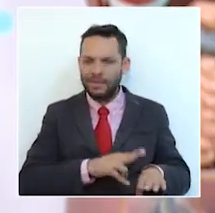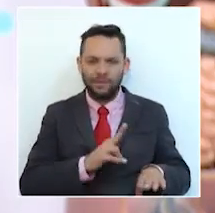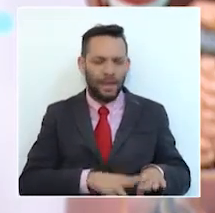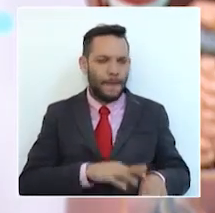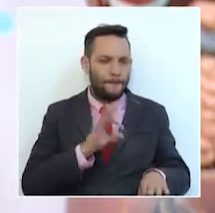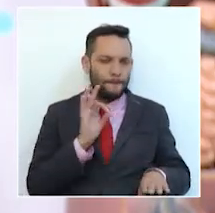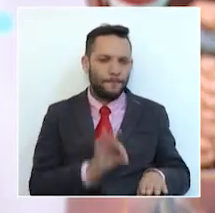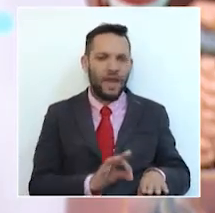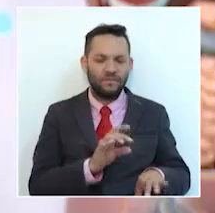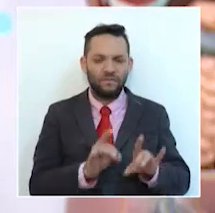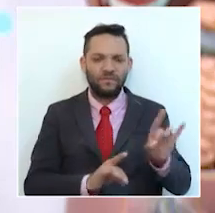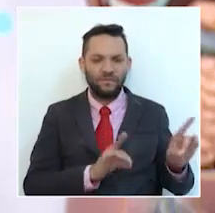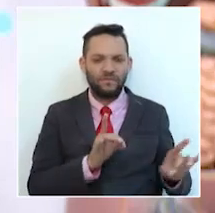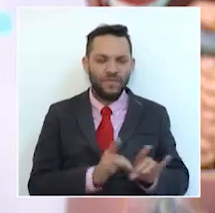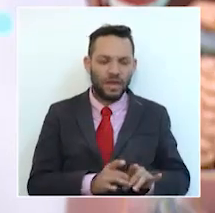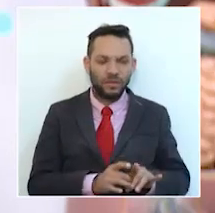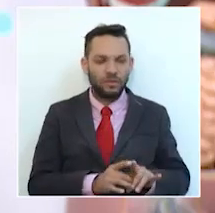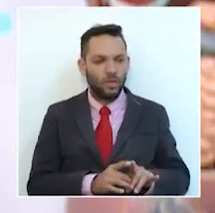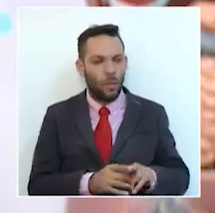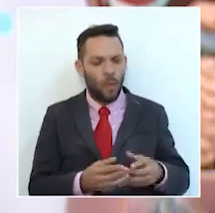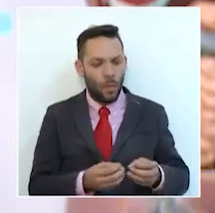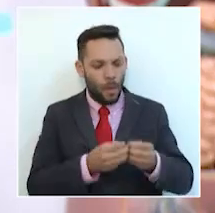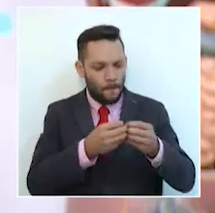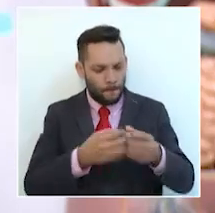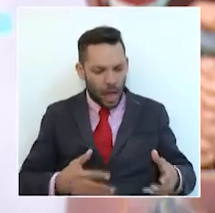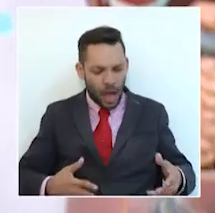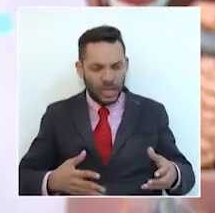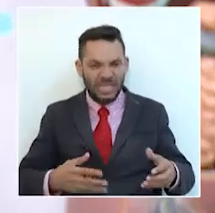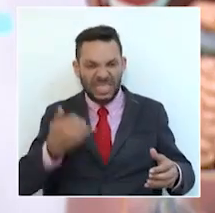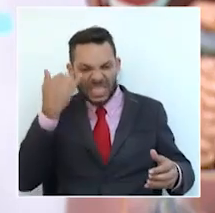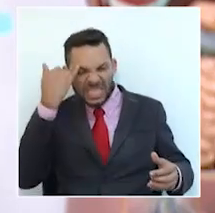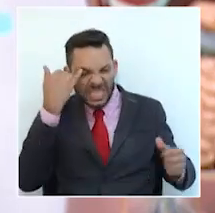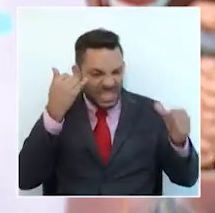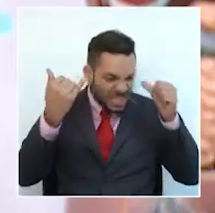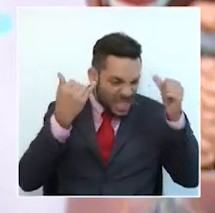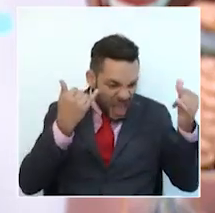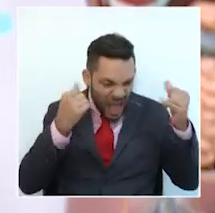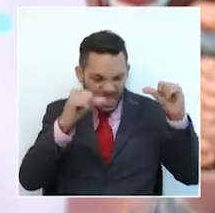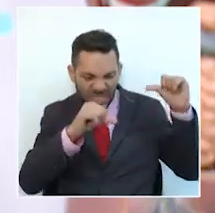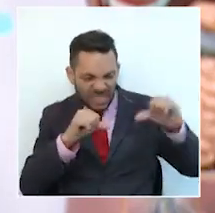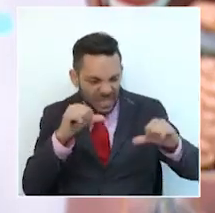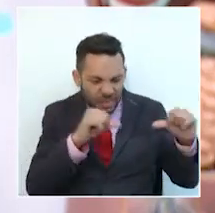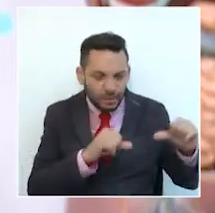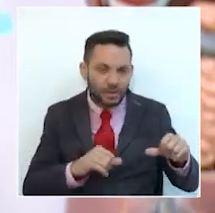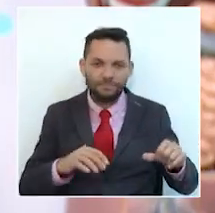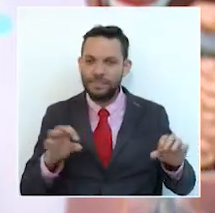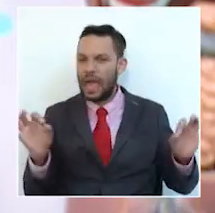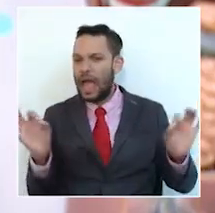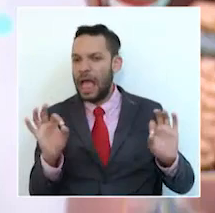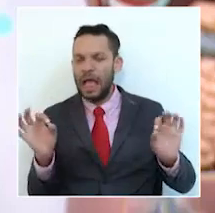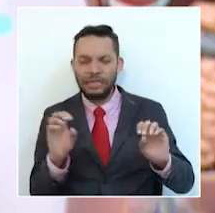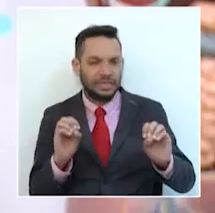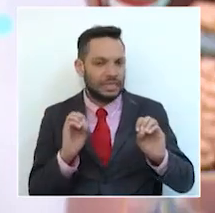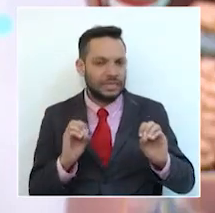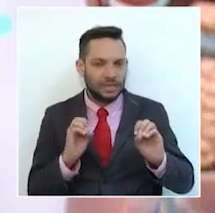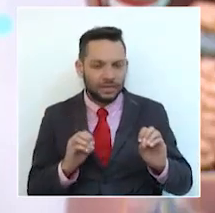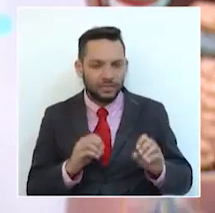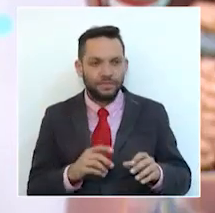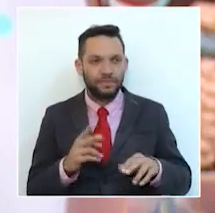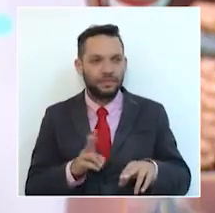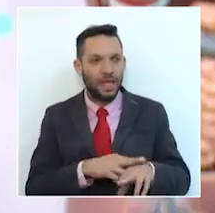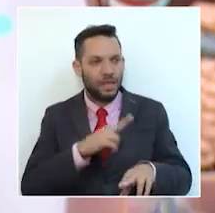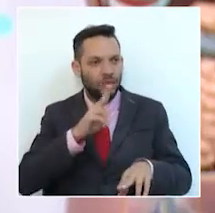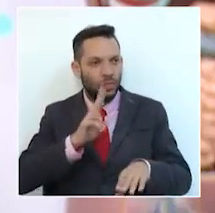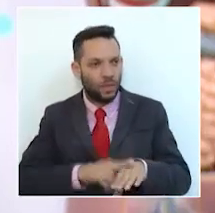demasiadas ingredientes químicos que nos puedan perturbar una manera natural